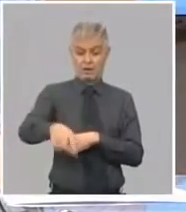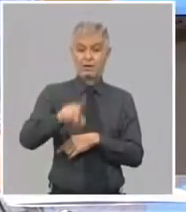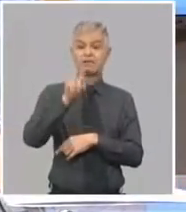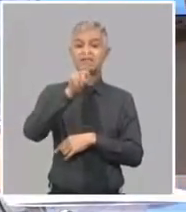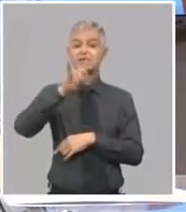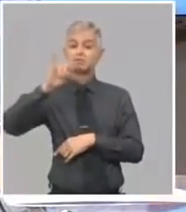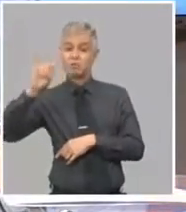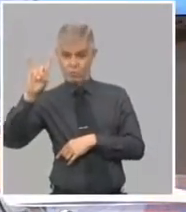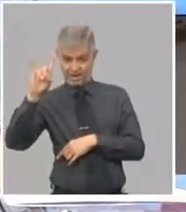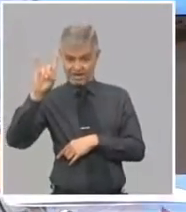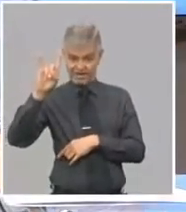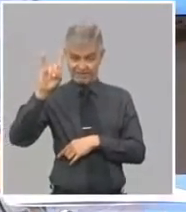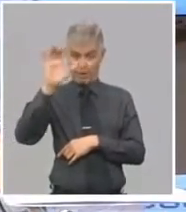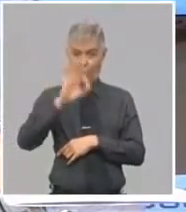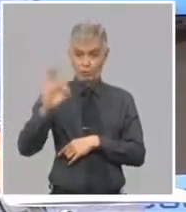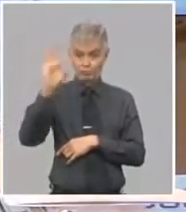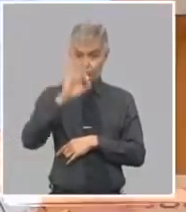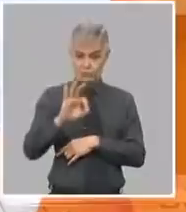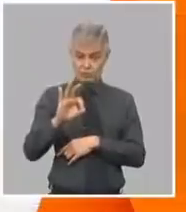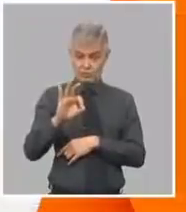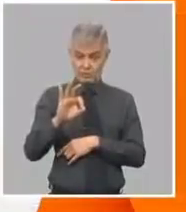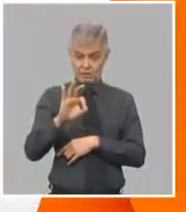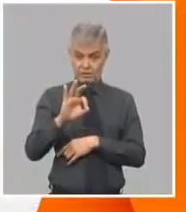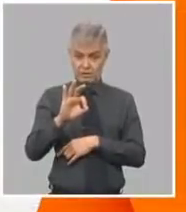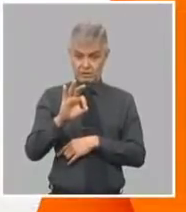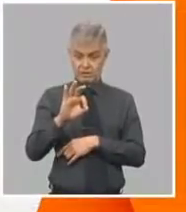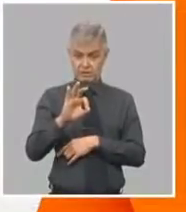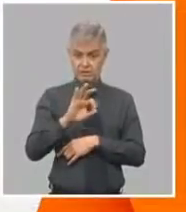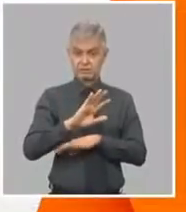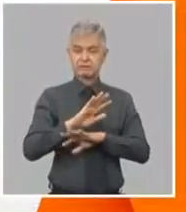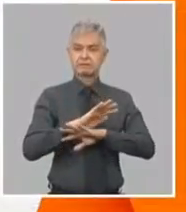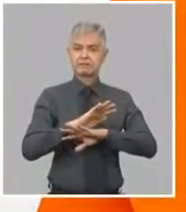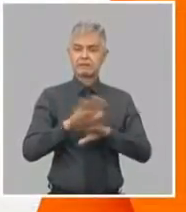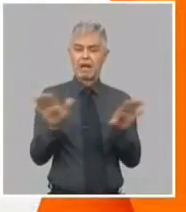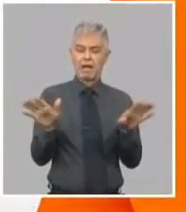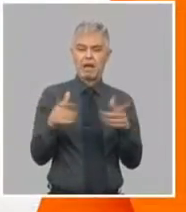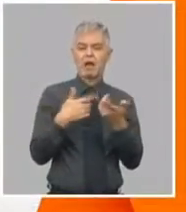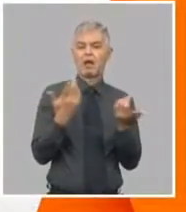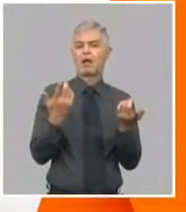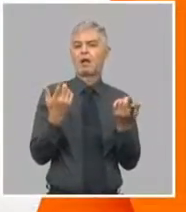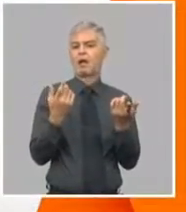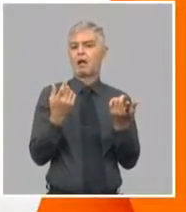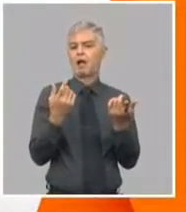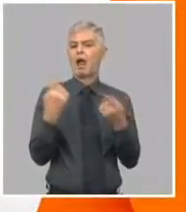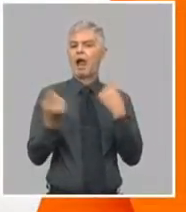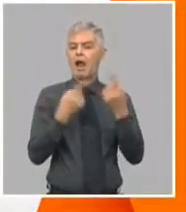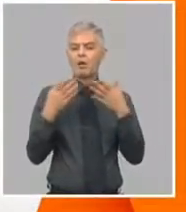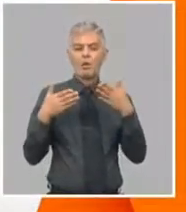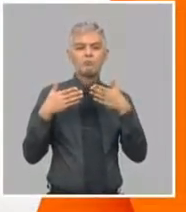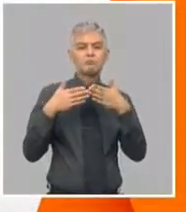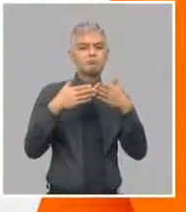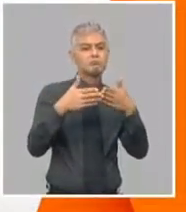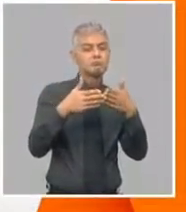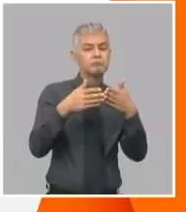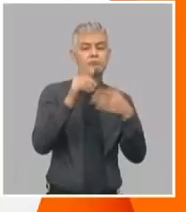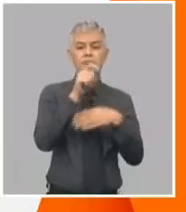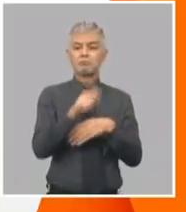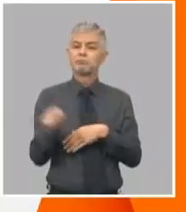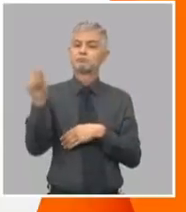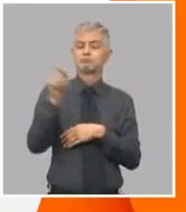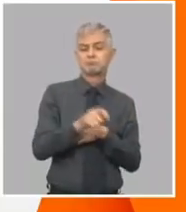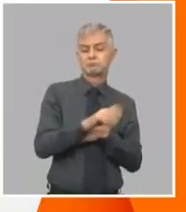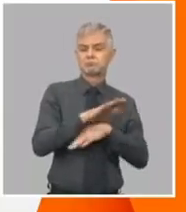próximo 19 la prohibición de entrada y permanencia en las aguas territoriales de Cuba de embarcaciones de recreo y